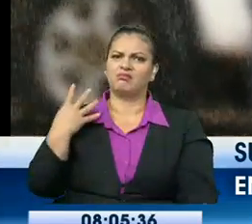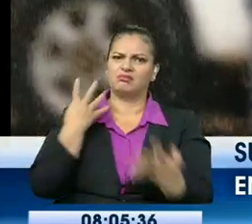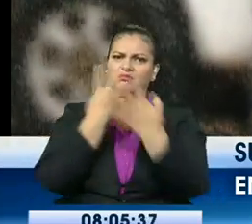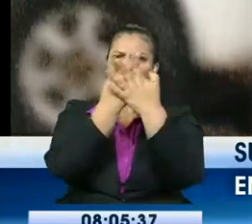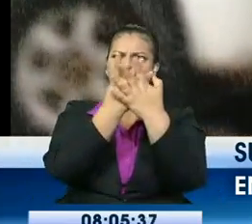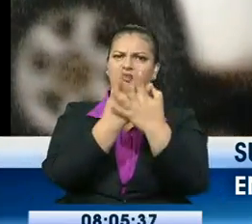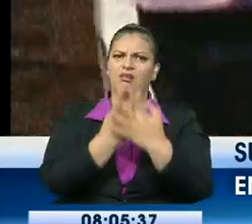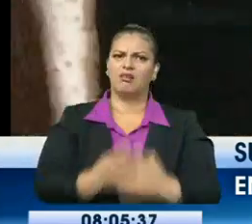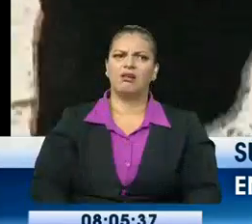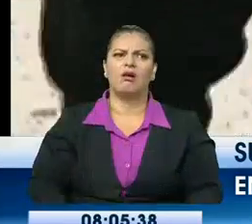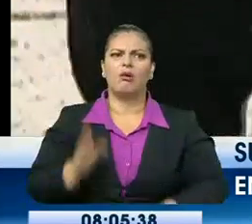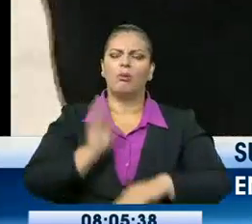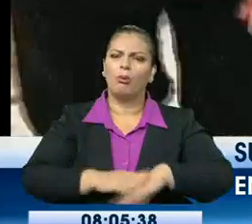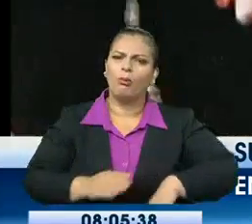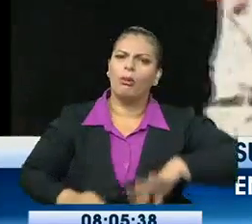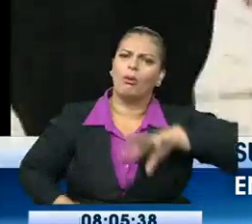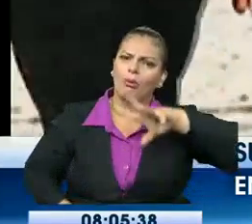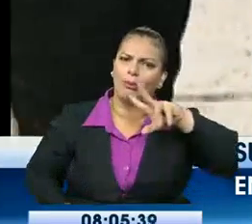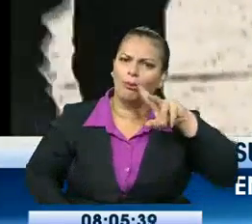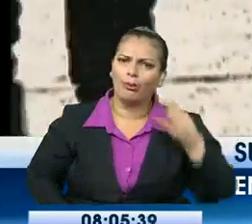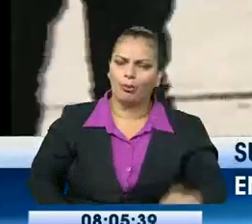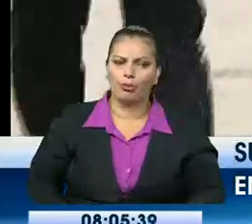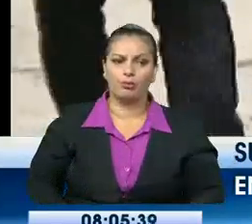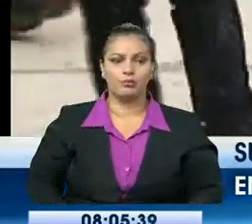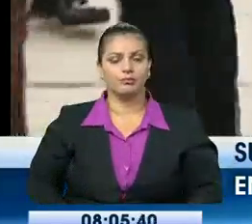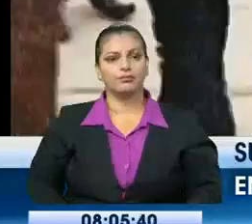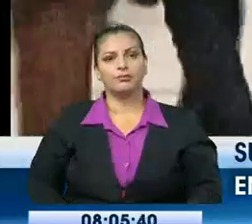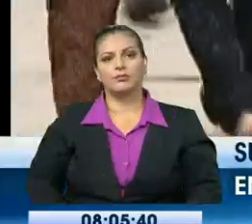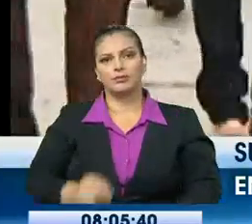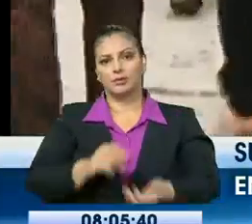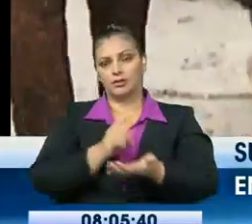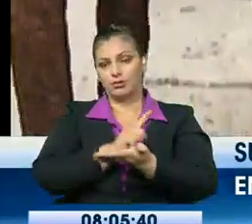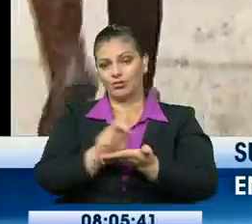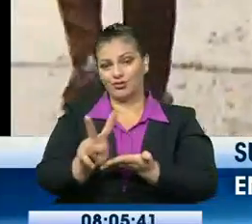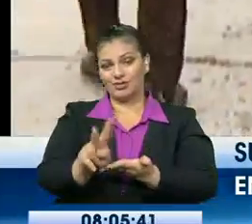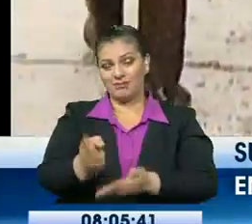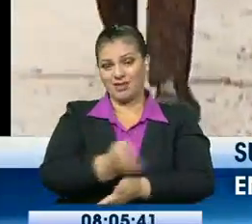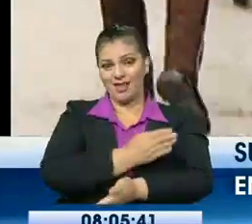robo calificado. Pena que terminó de cumplirla recién hace 15 días. Y ya le